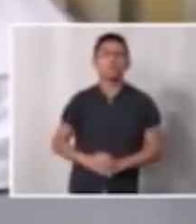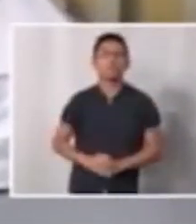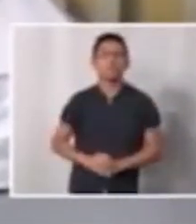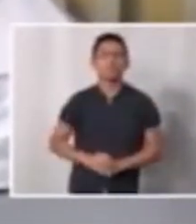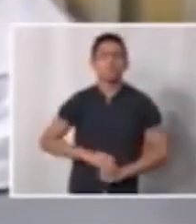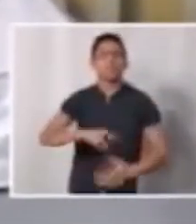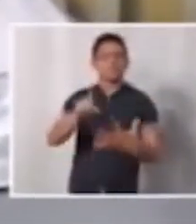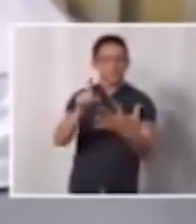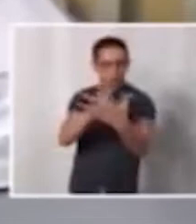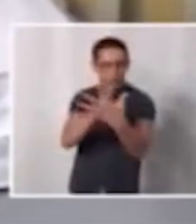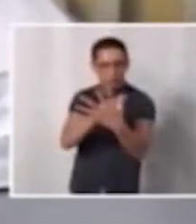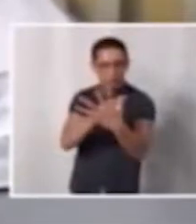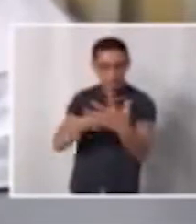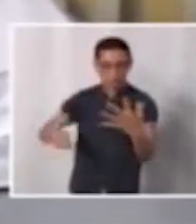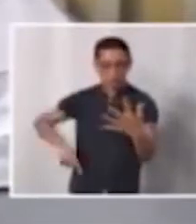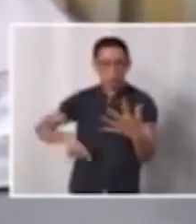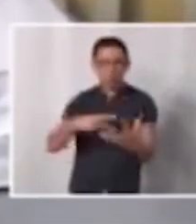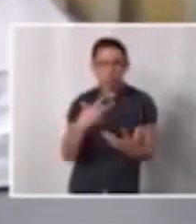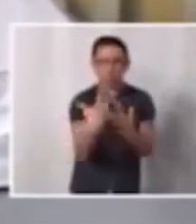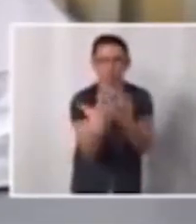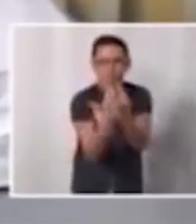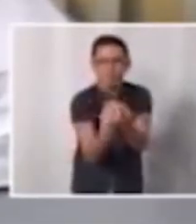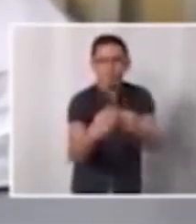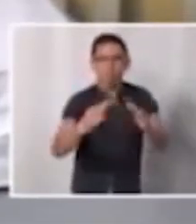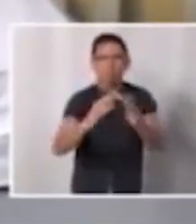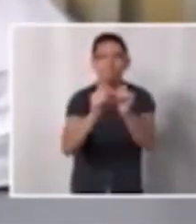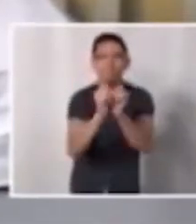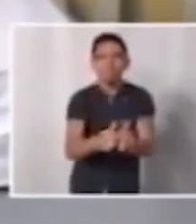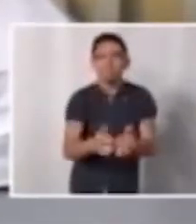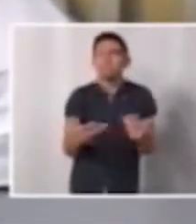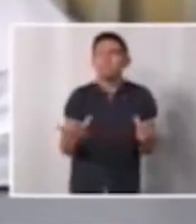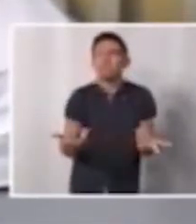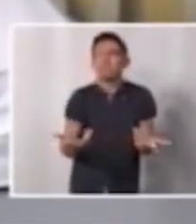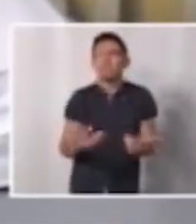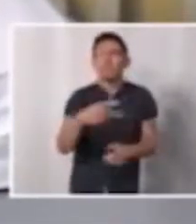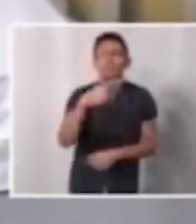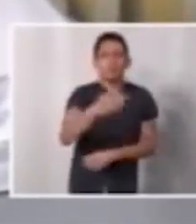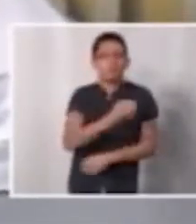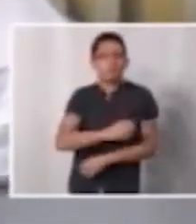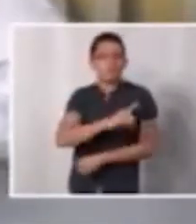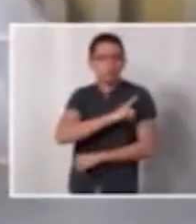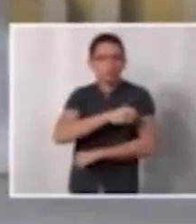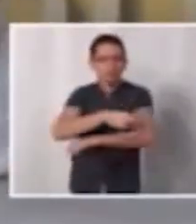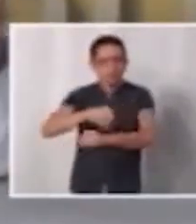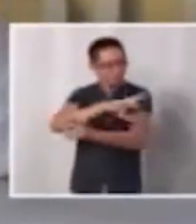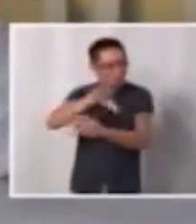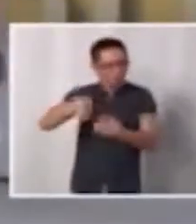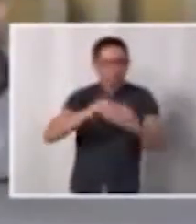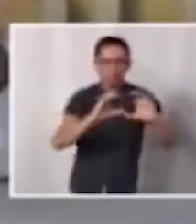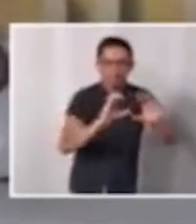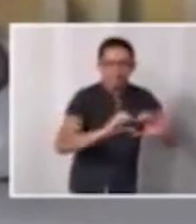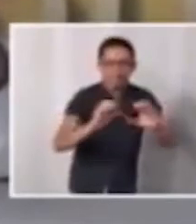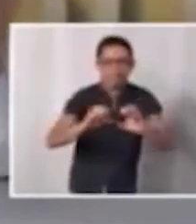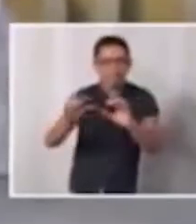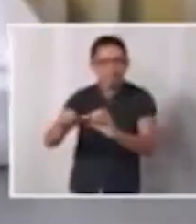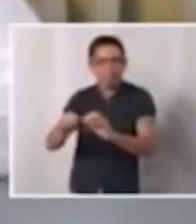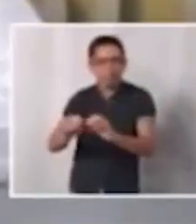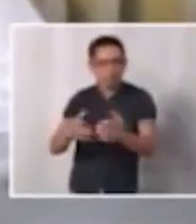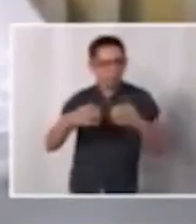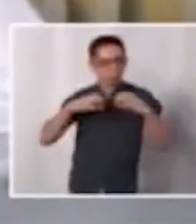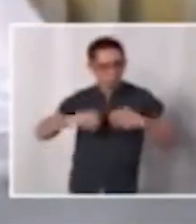estará contigo en casa para cuidar de la salud de toda la familia. Para atender tu salud física,